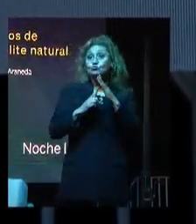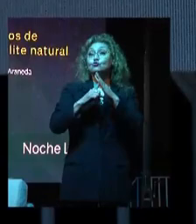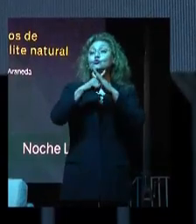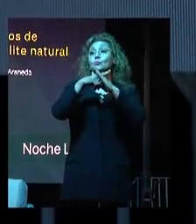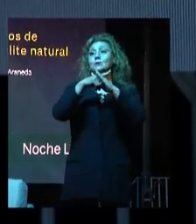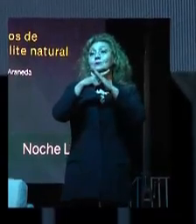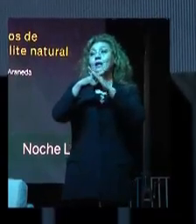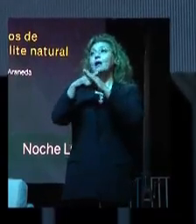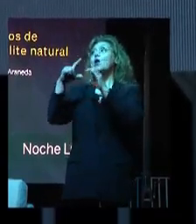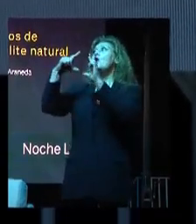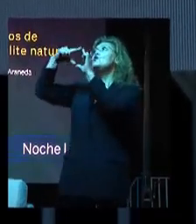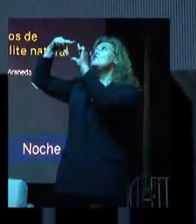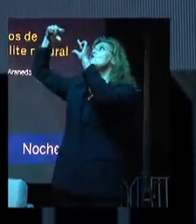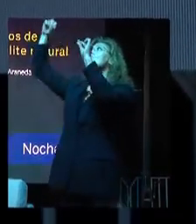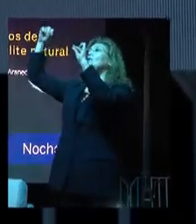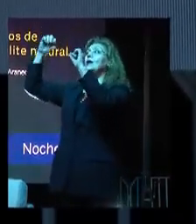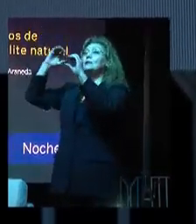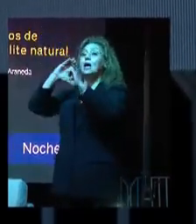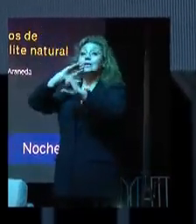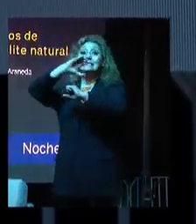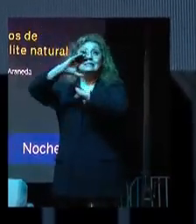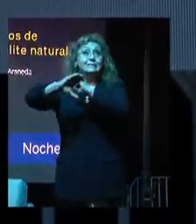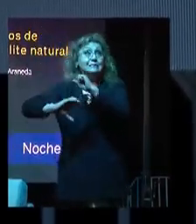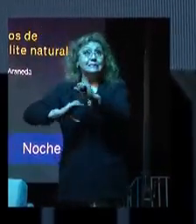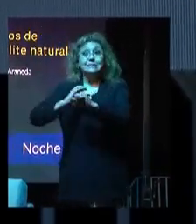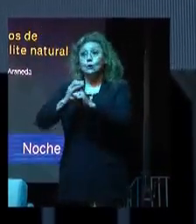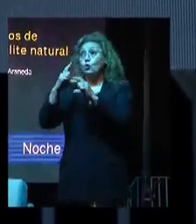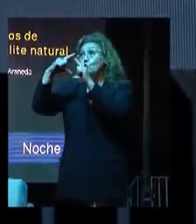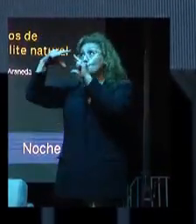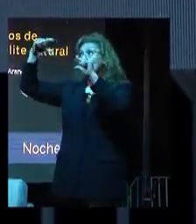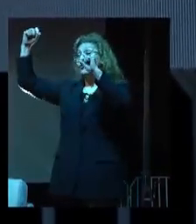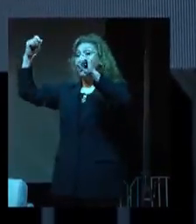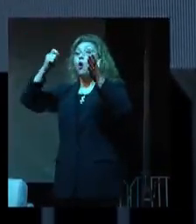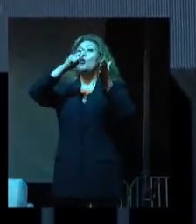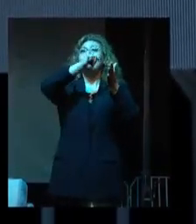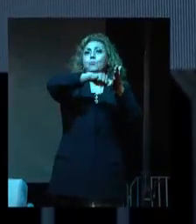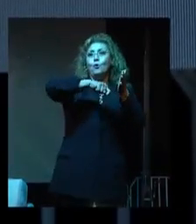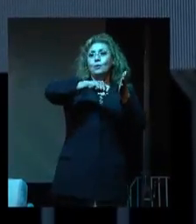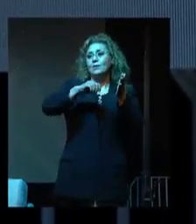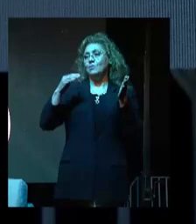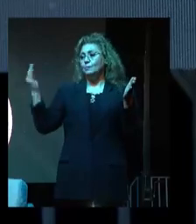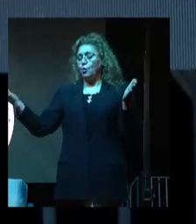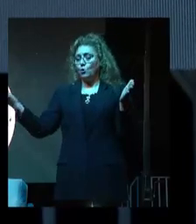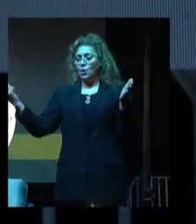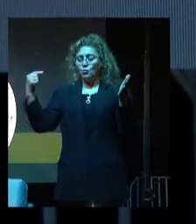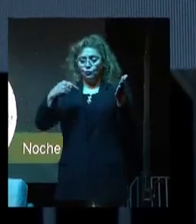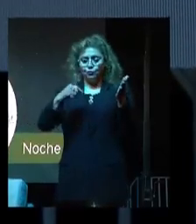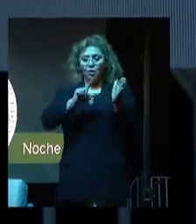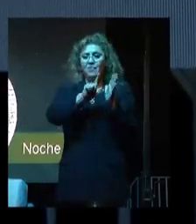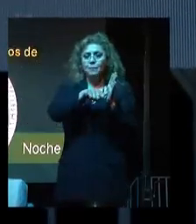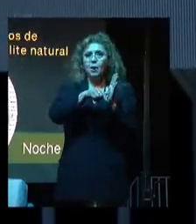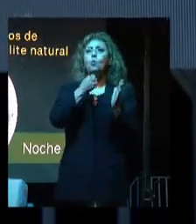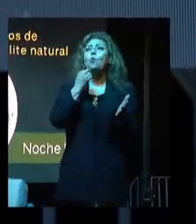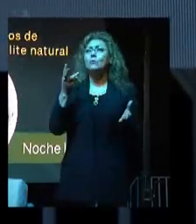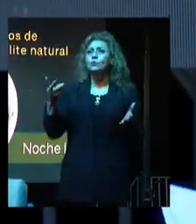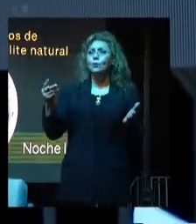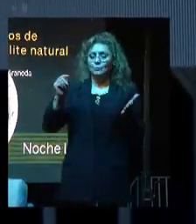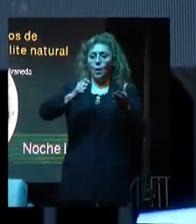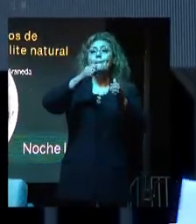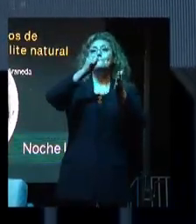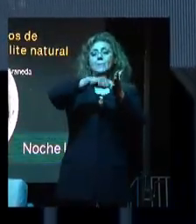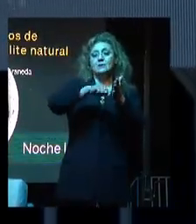en una luna. Un ciclo lunar completo es un mes, por definición. Y por lo tanto, en los calendarios antiguos, el mes